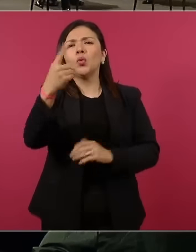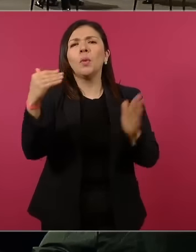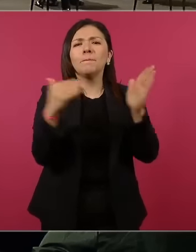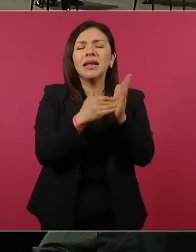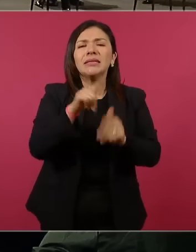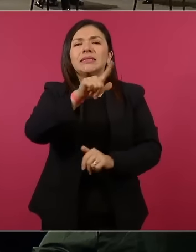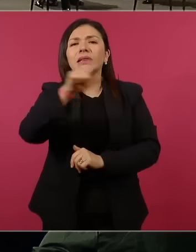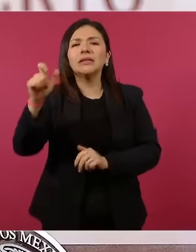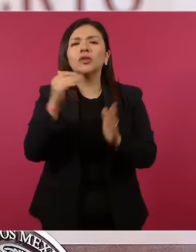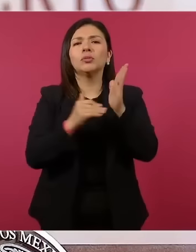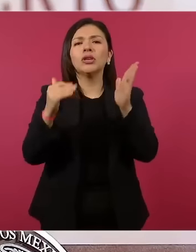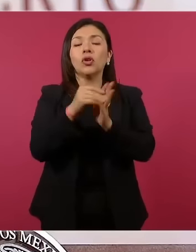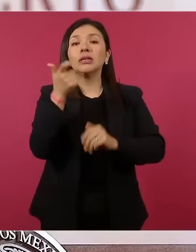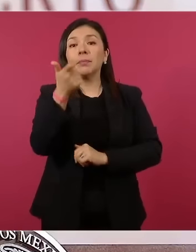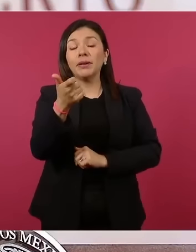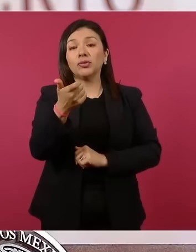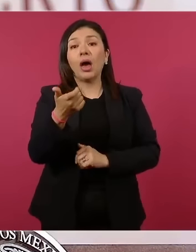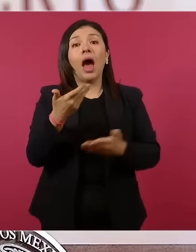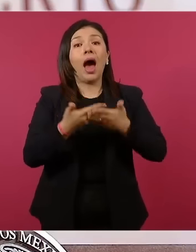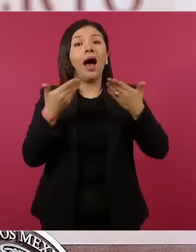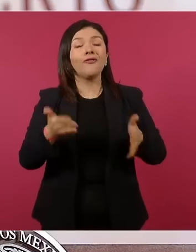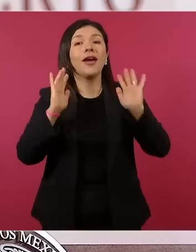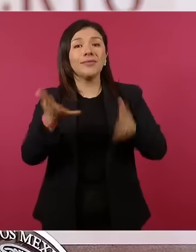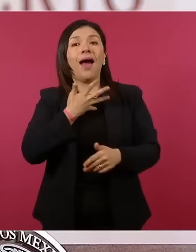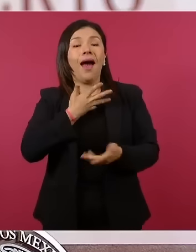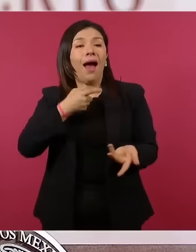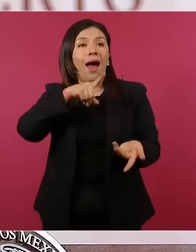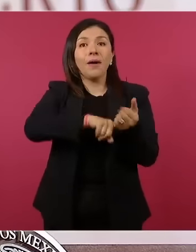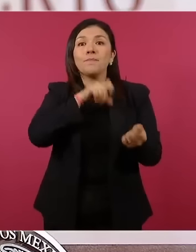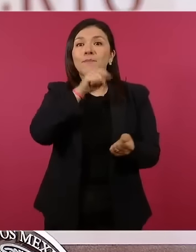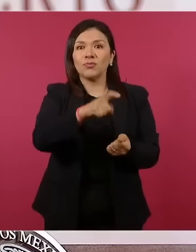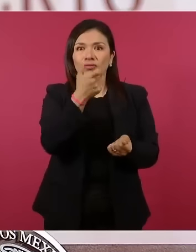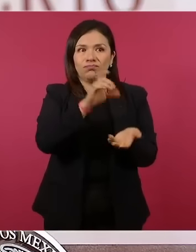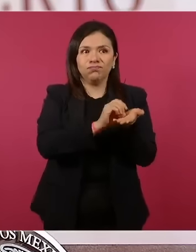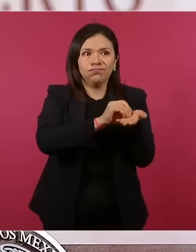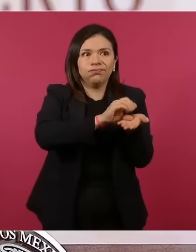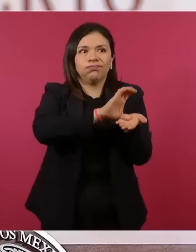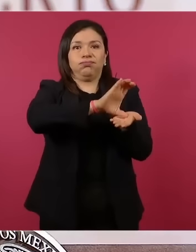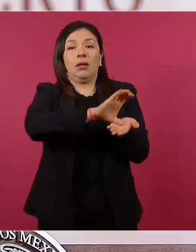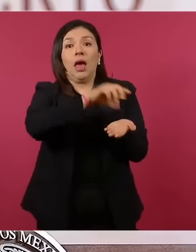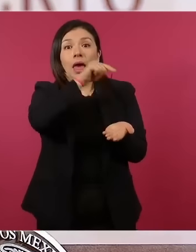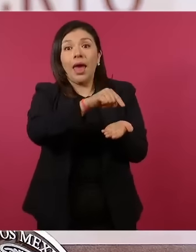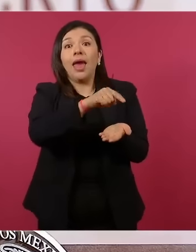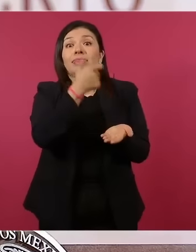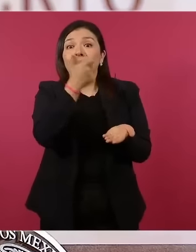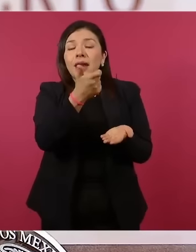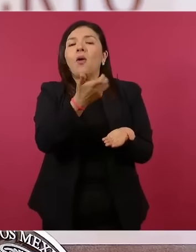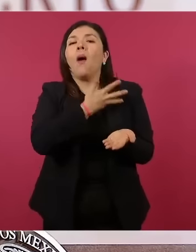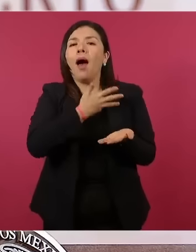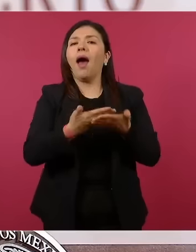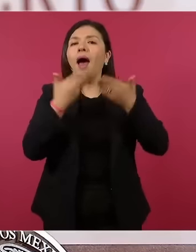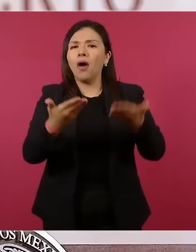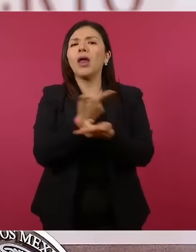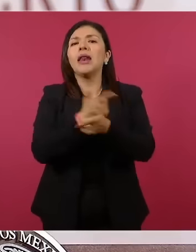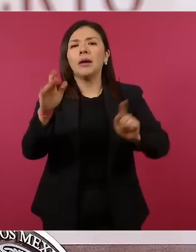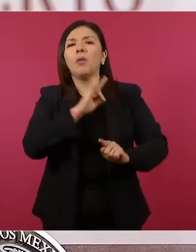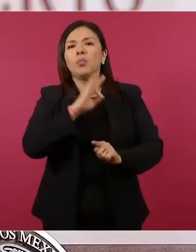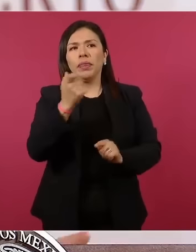31,700 millones de pesos que ya están dentro del fideicomiso y por lo tanto ya están los recursos disponibles el día de